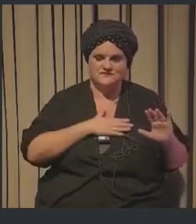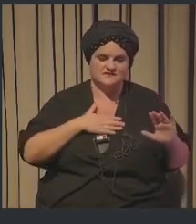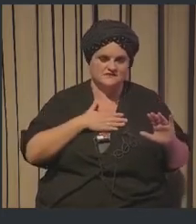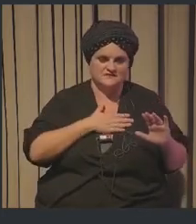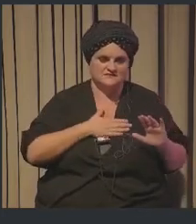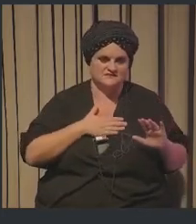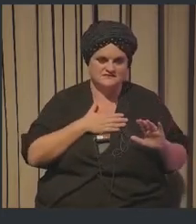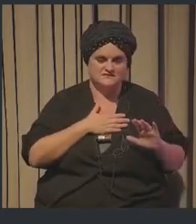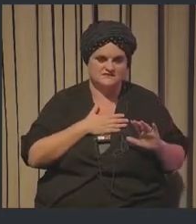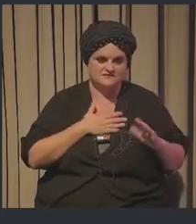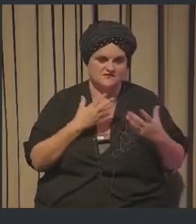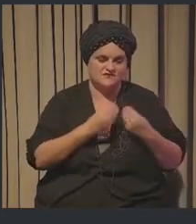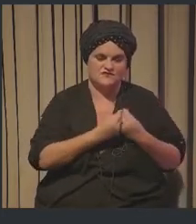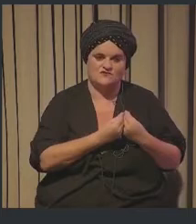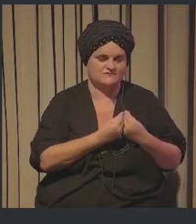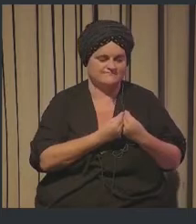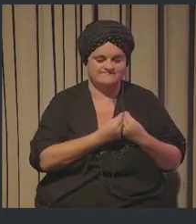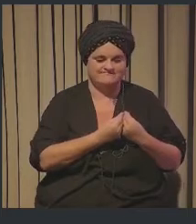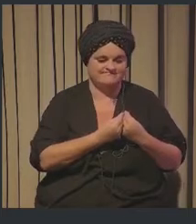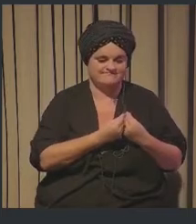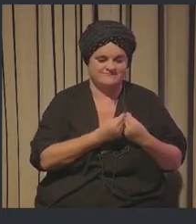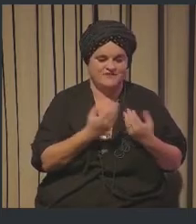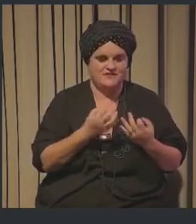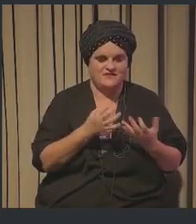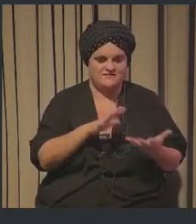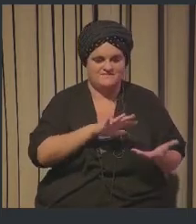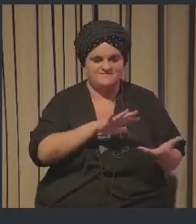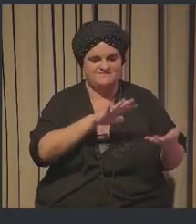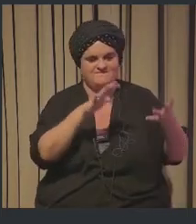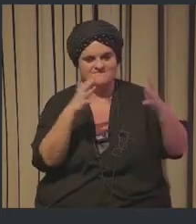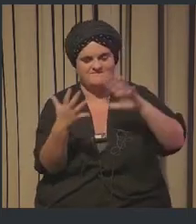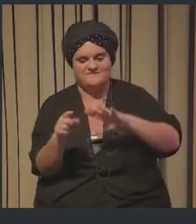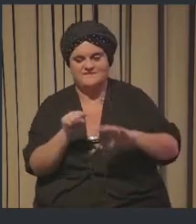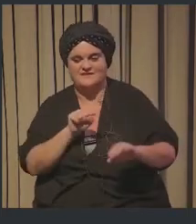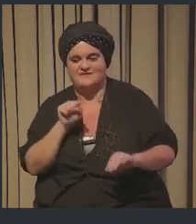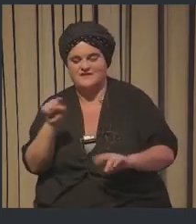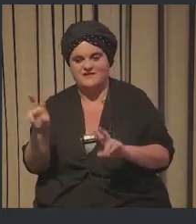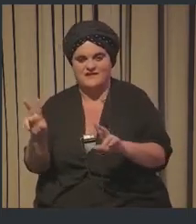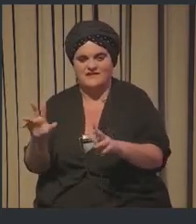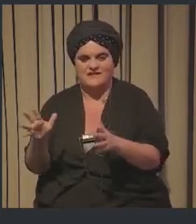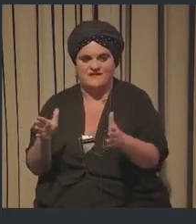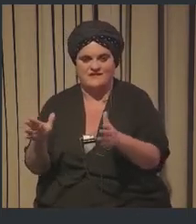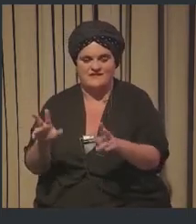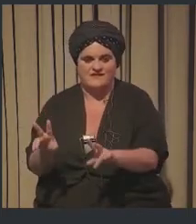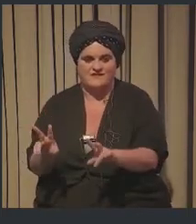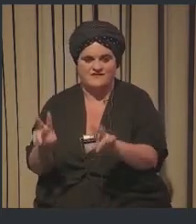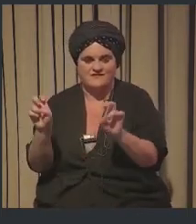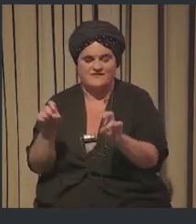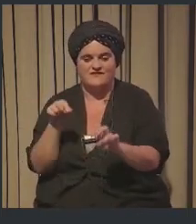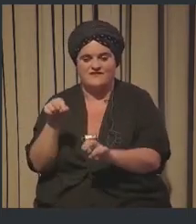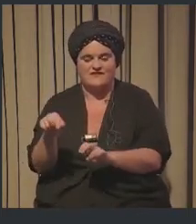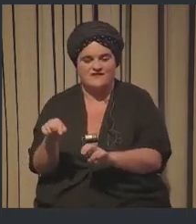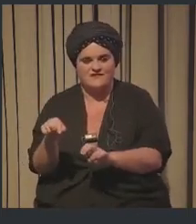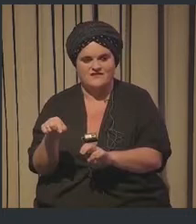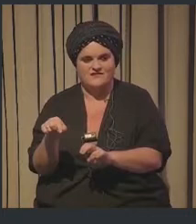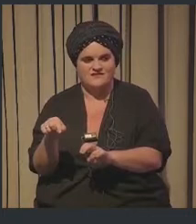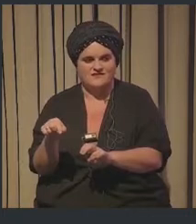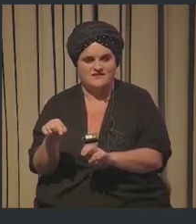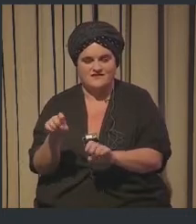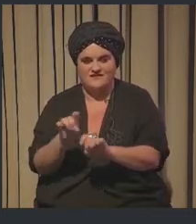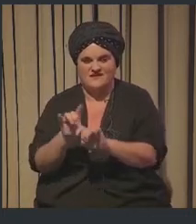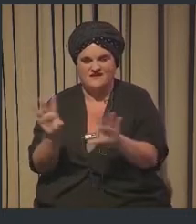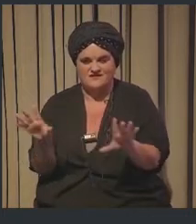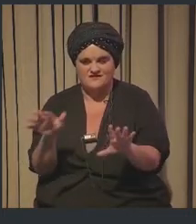ellas. Así que pasamos por este periodo de transición donde la era nueva todavía no está del todo